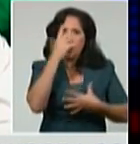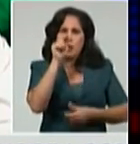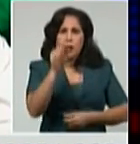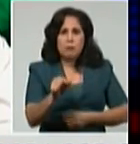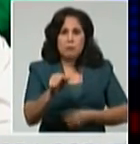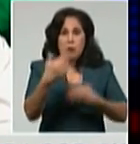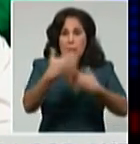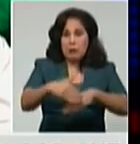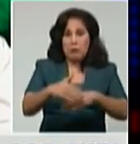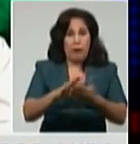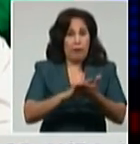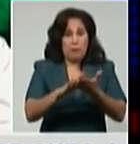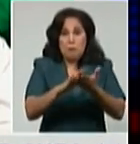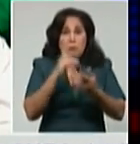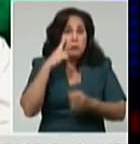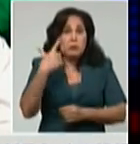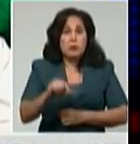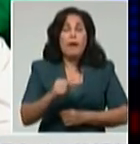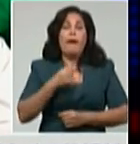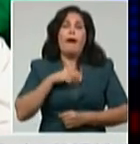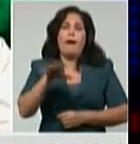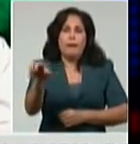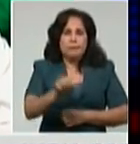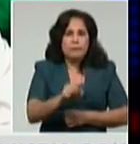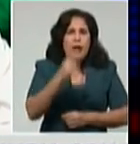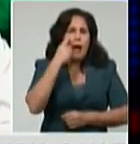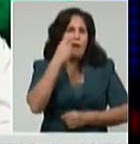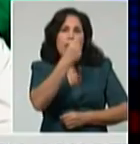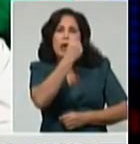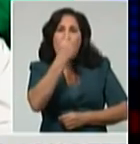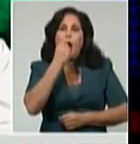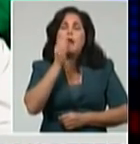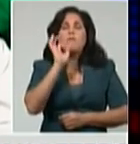a no ser que le haga una prueba y en algunos casos que tengan síntomas.